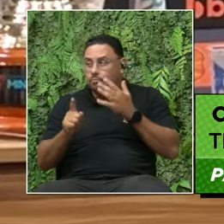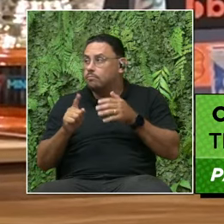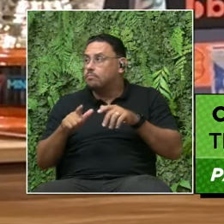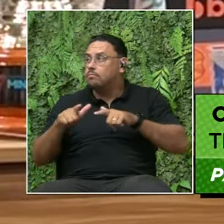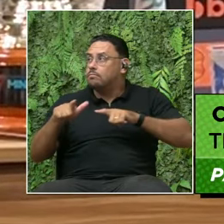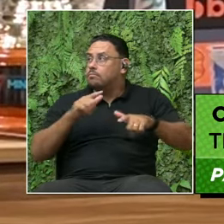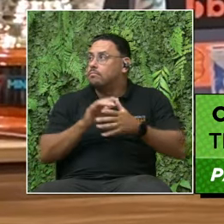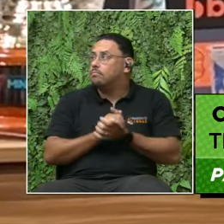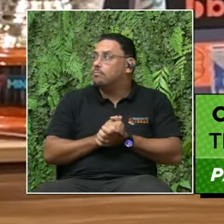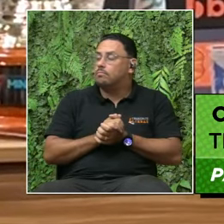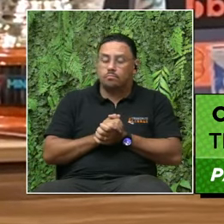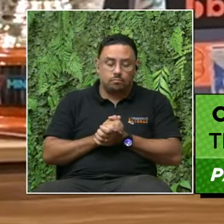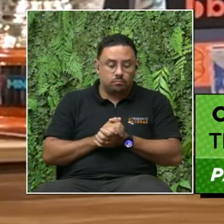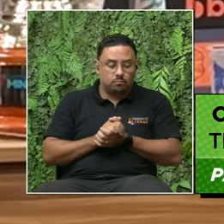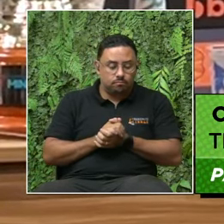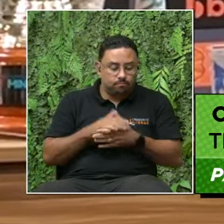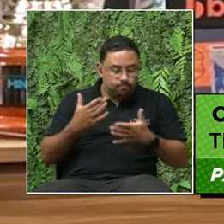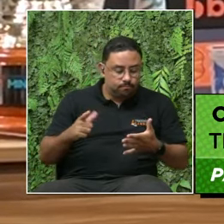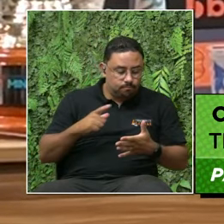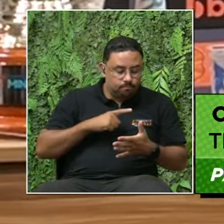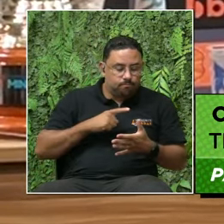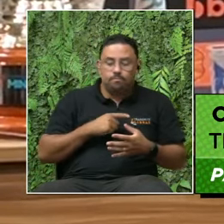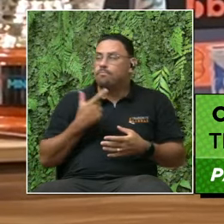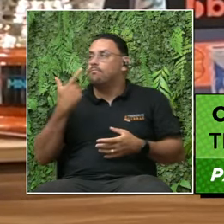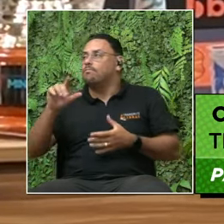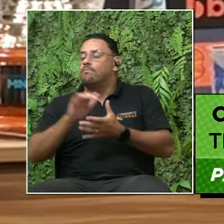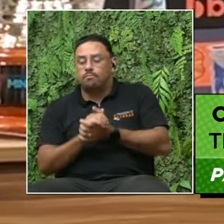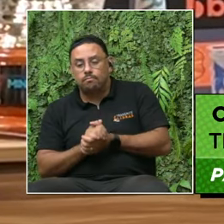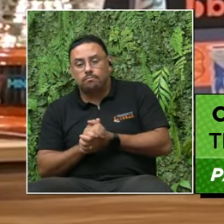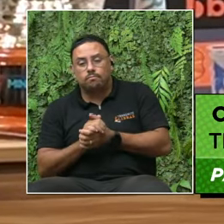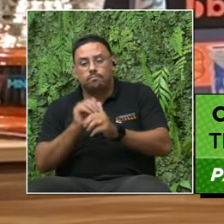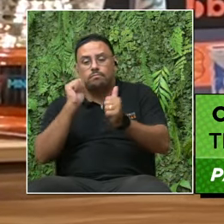trabaja yo no Voy dejar que nuestros